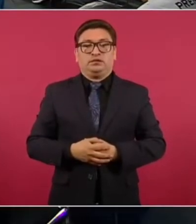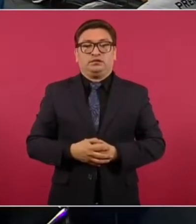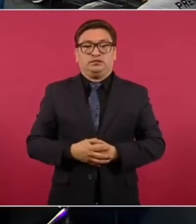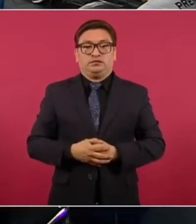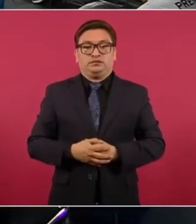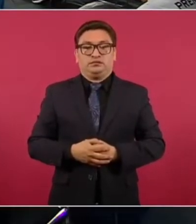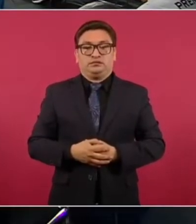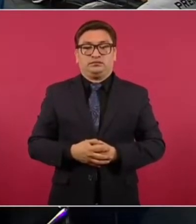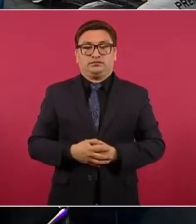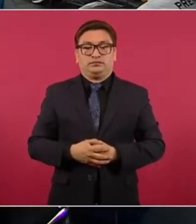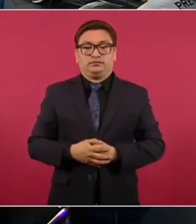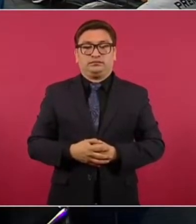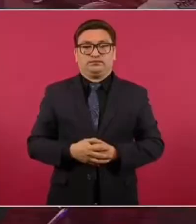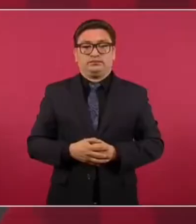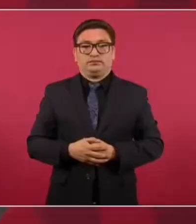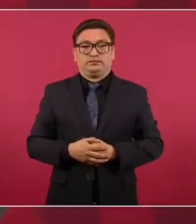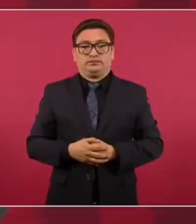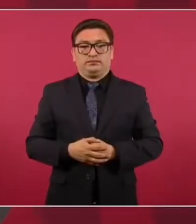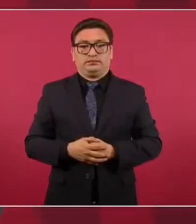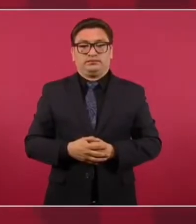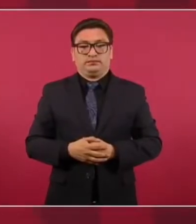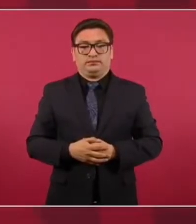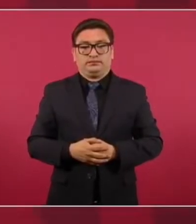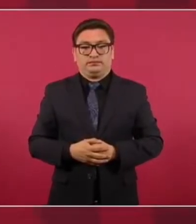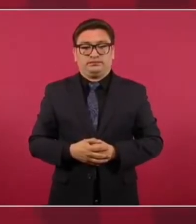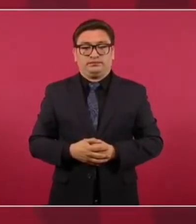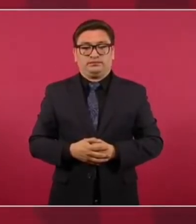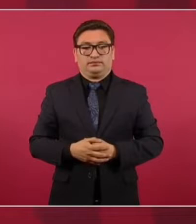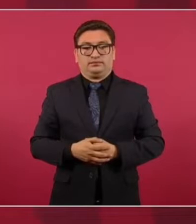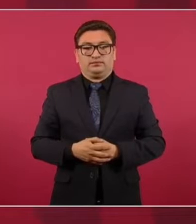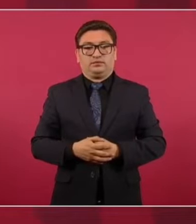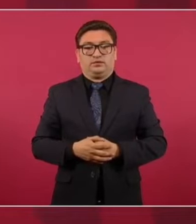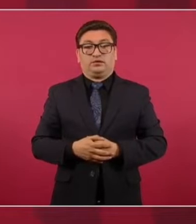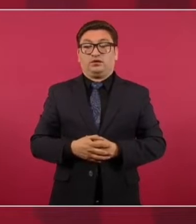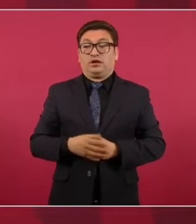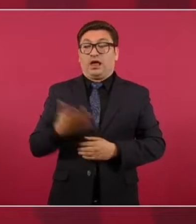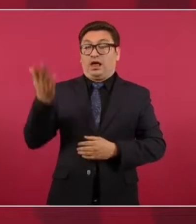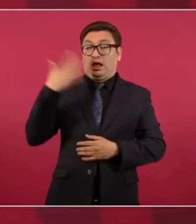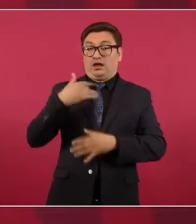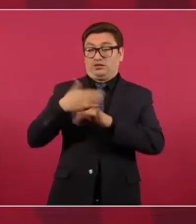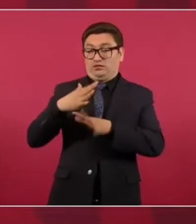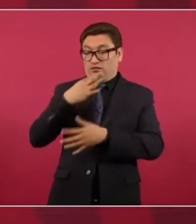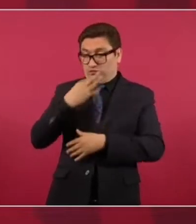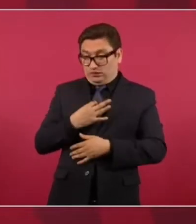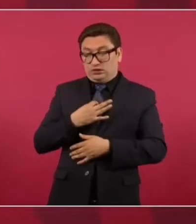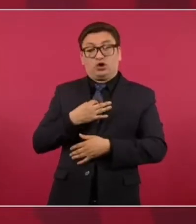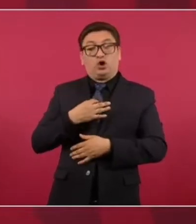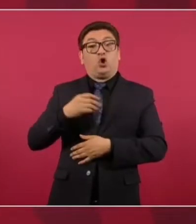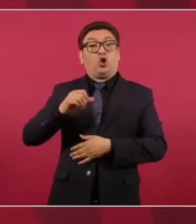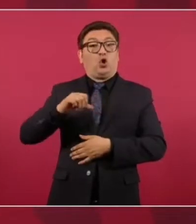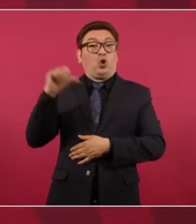a lo que nos habían dado a conocer, llegaban hoy